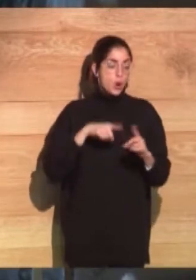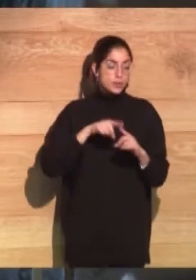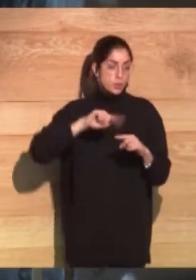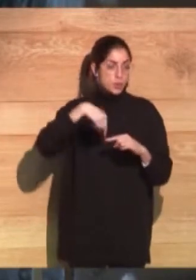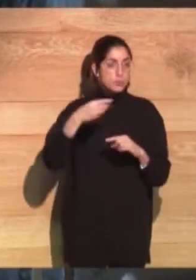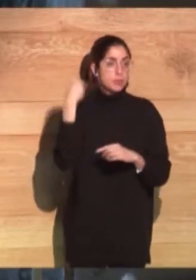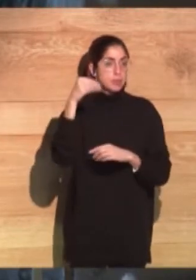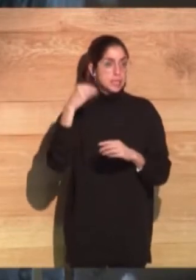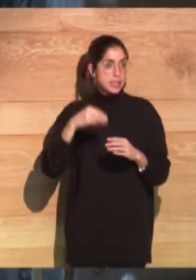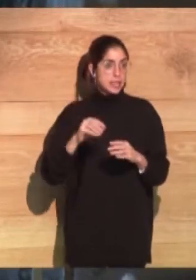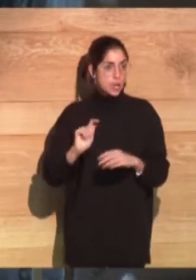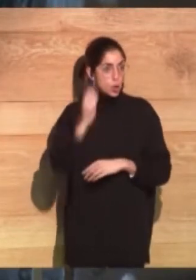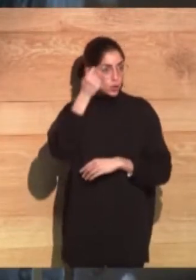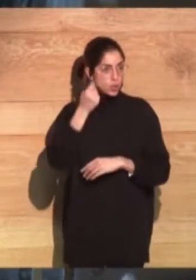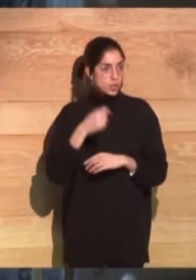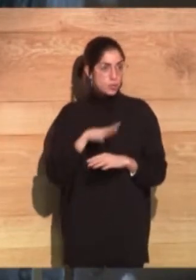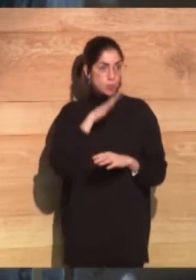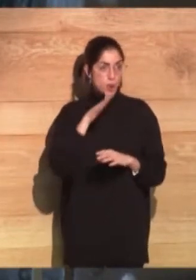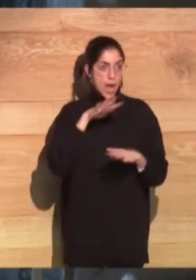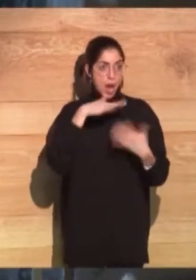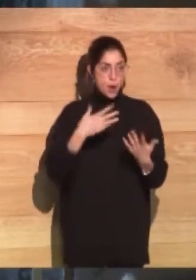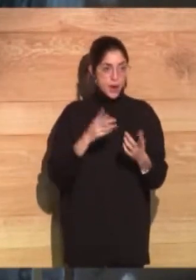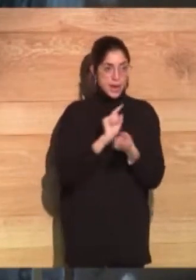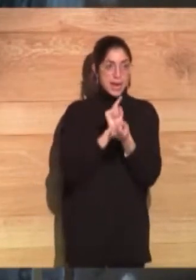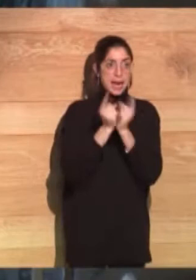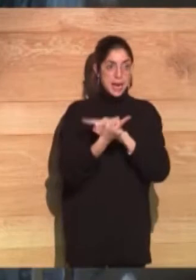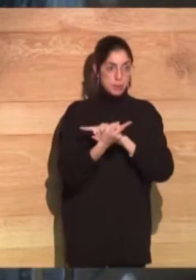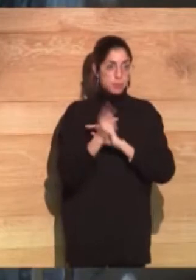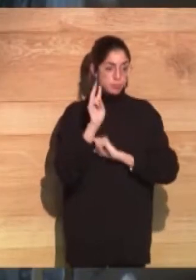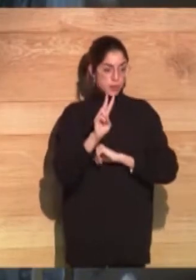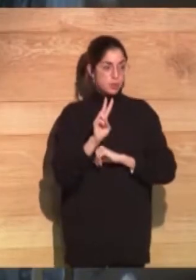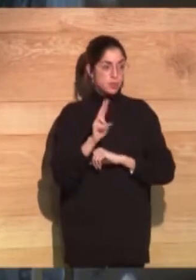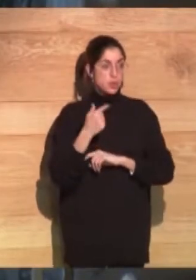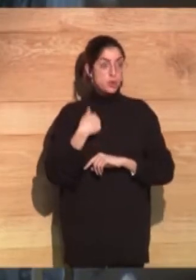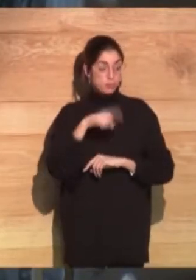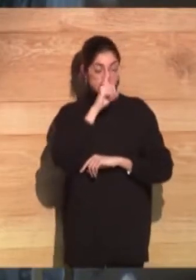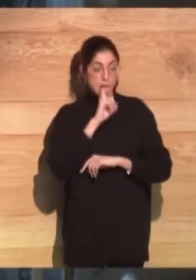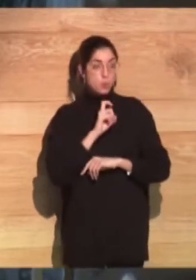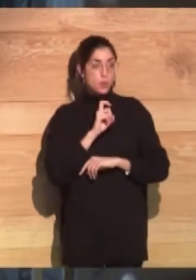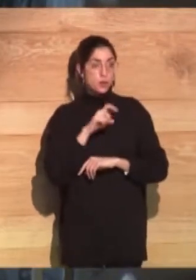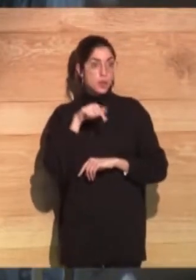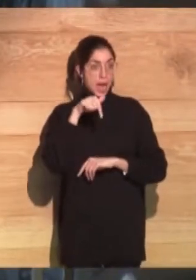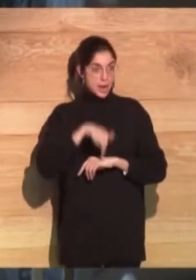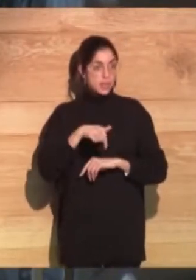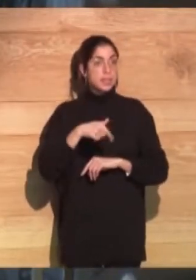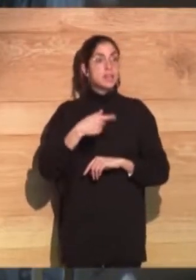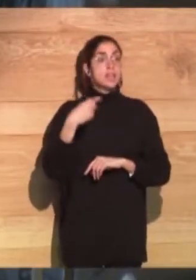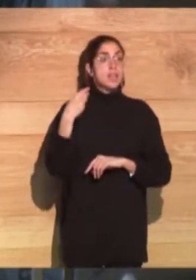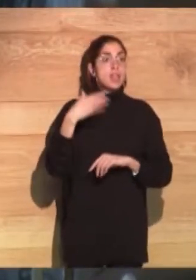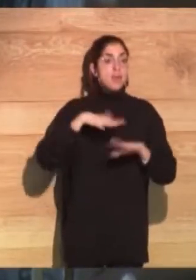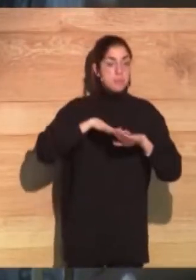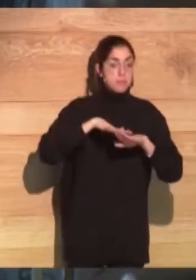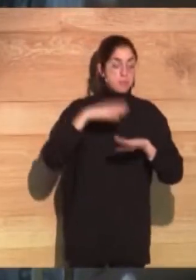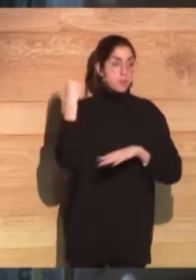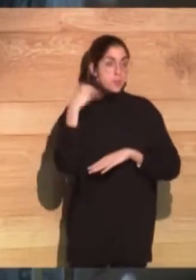estos cambios que ahora vemos, y yo le recuerdo que aquí en España nunca hemos tenido una mujer presidenta del gobierno, presidenta electa,